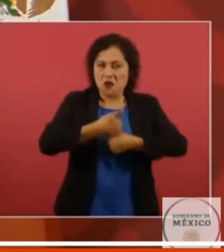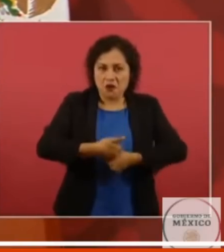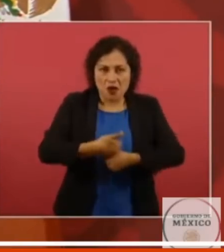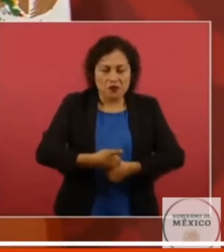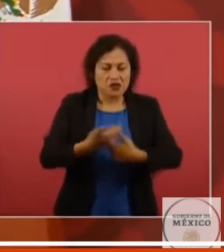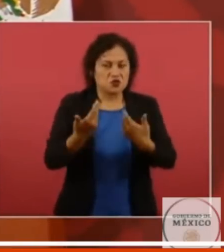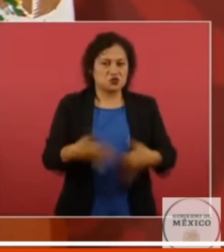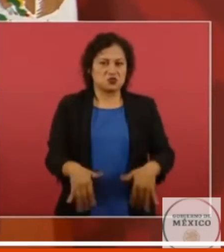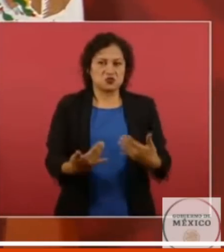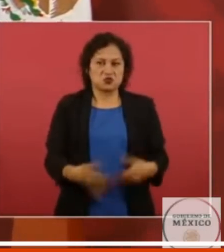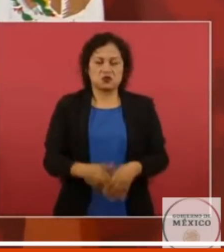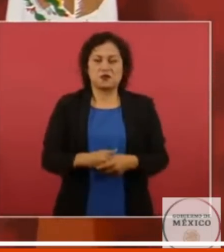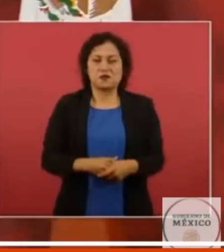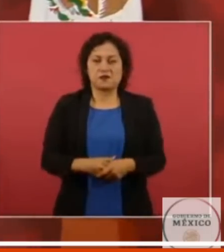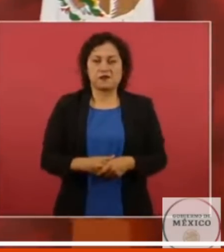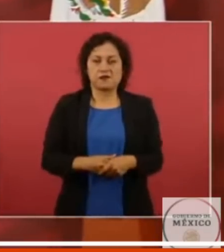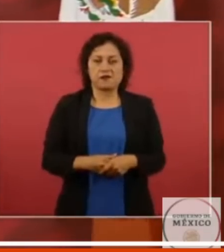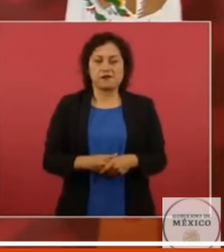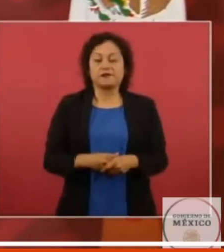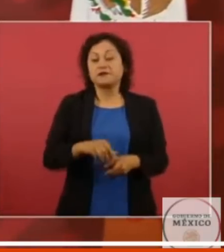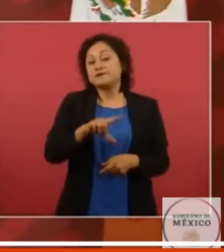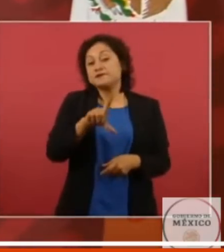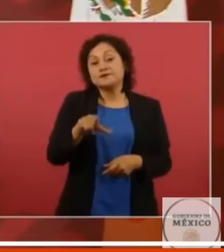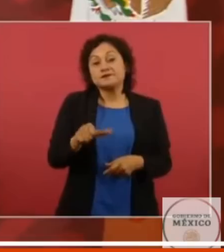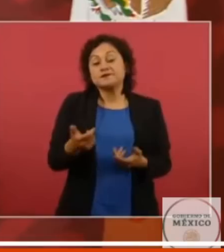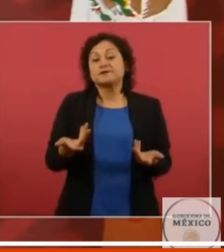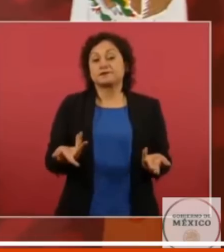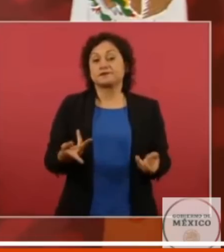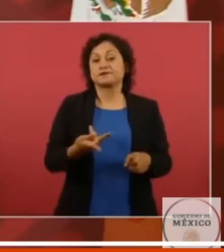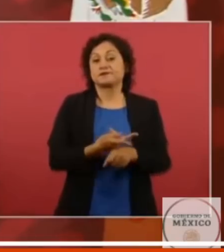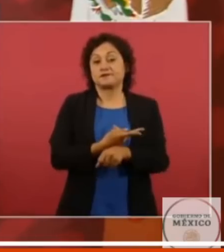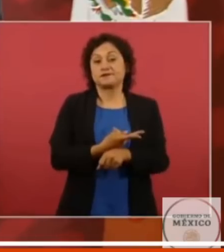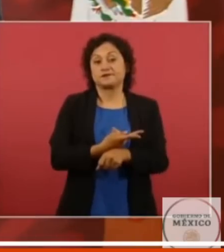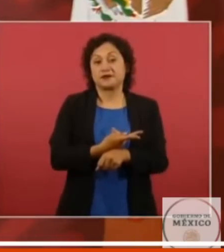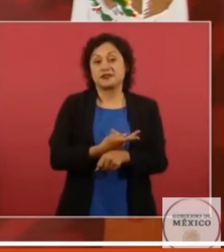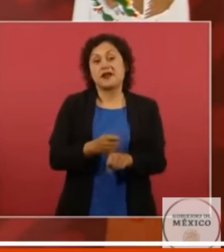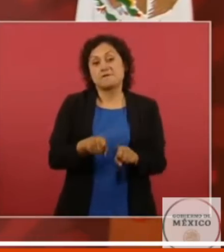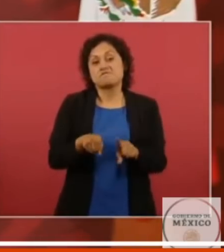Y luego, pues, le ayuda también a Peña,